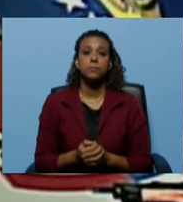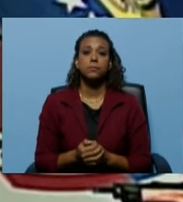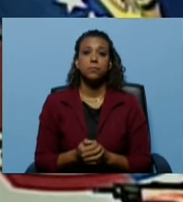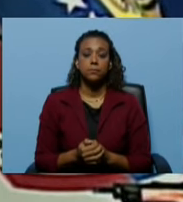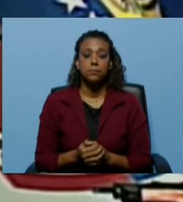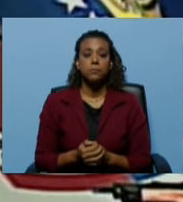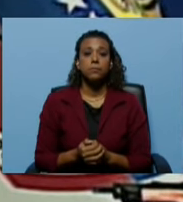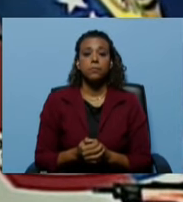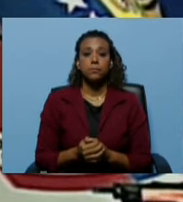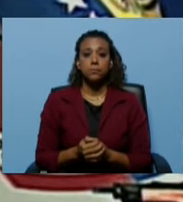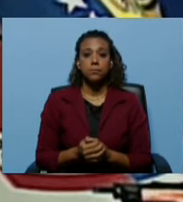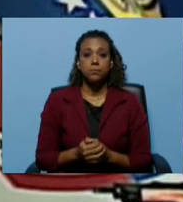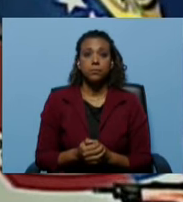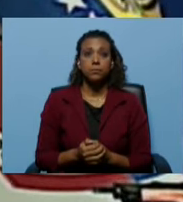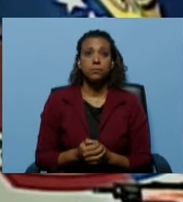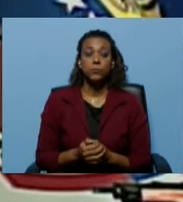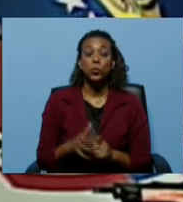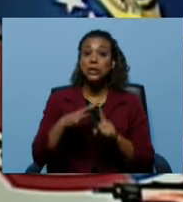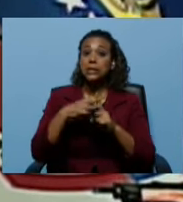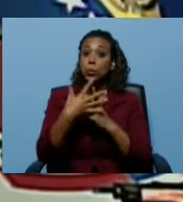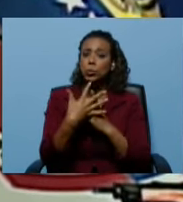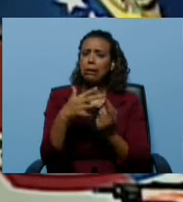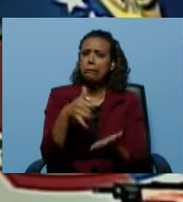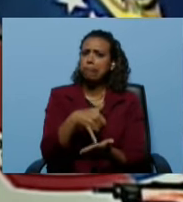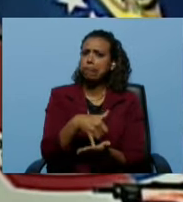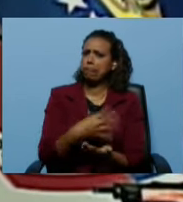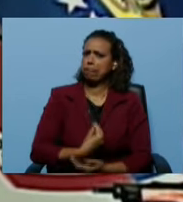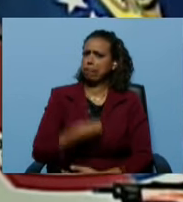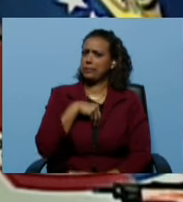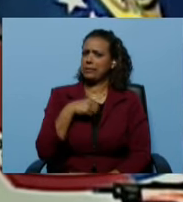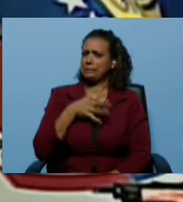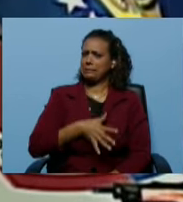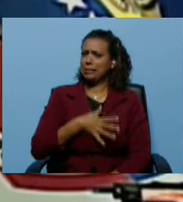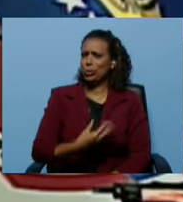Una situación irregular,